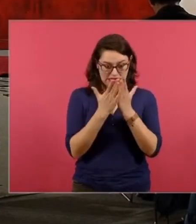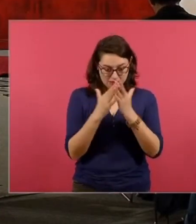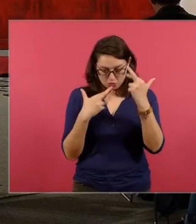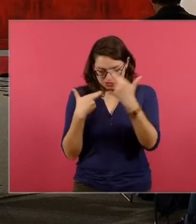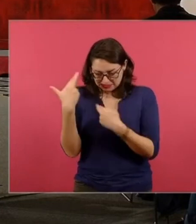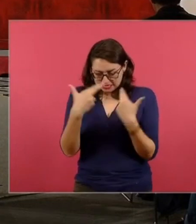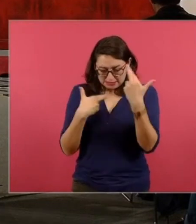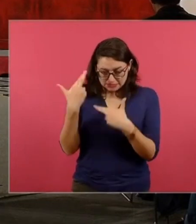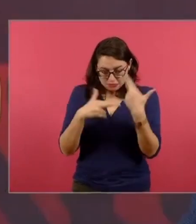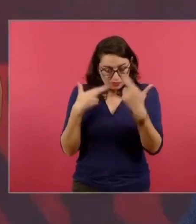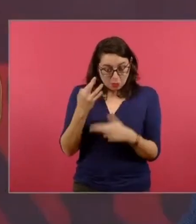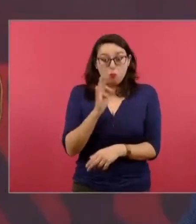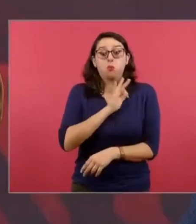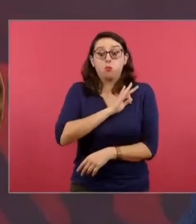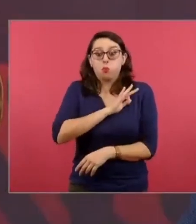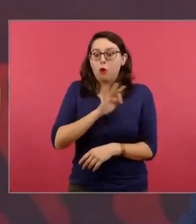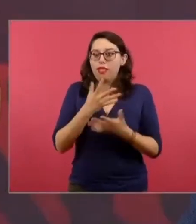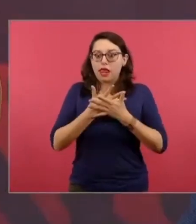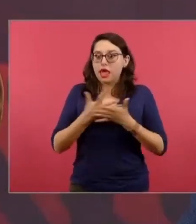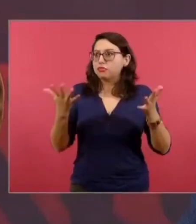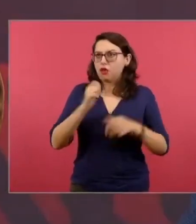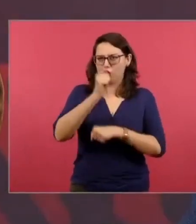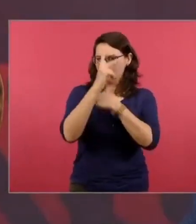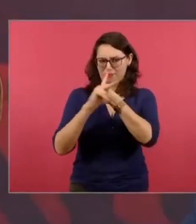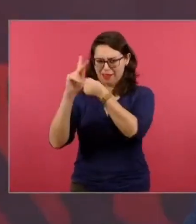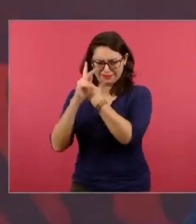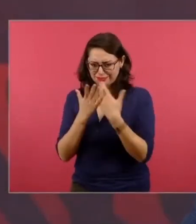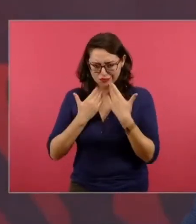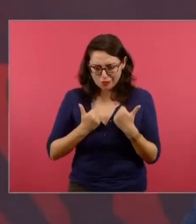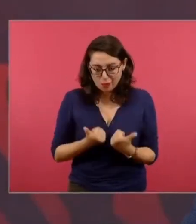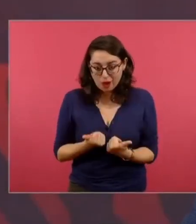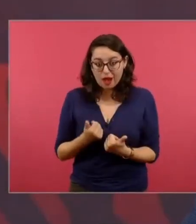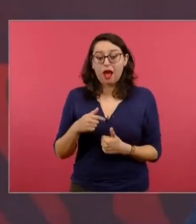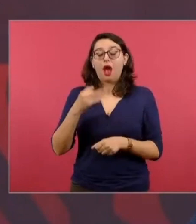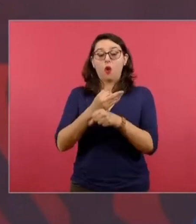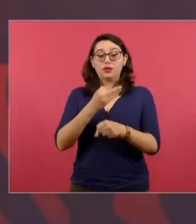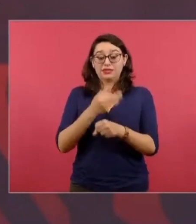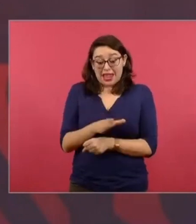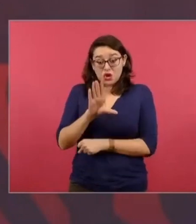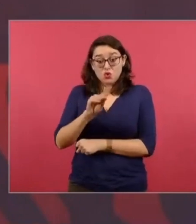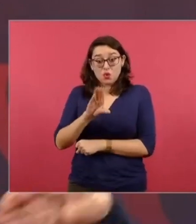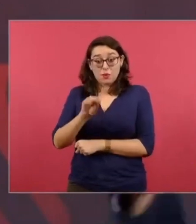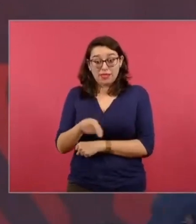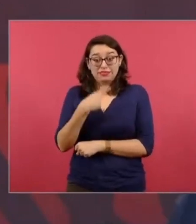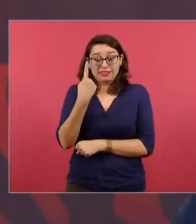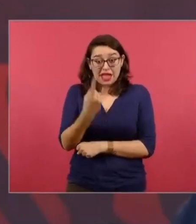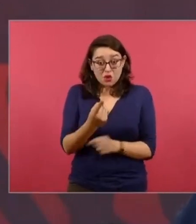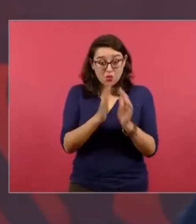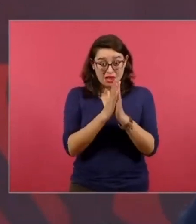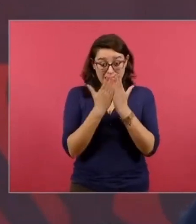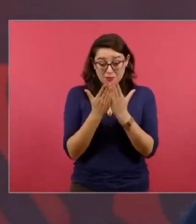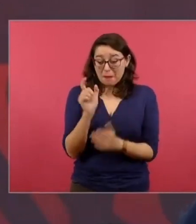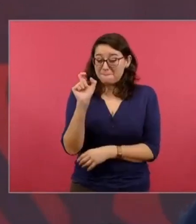gobierno federal se comprometió a hacer, en este caso una familia de 91 libros, más de 20,000